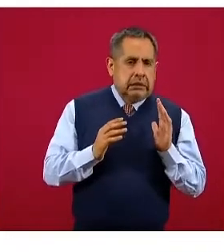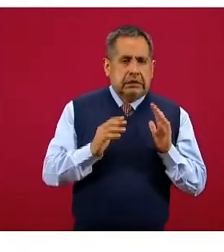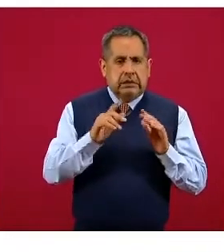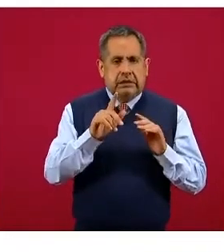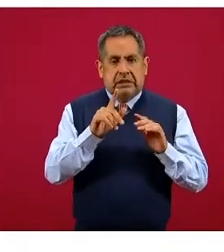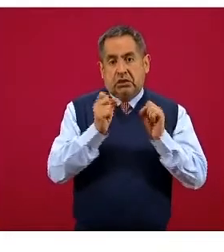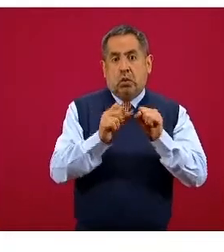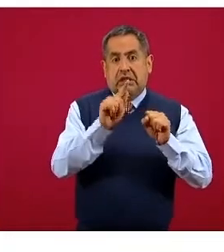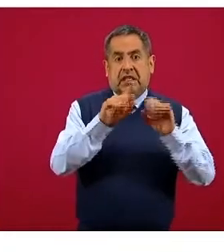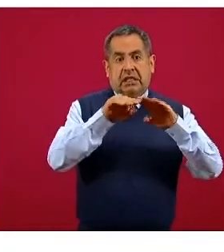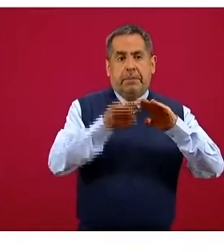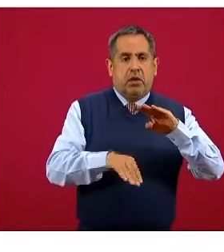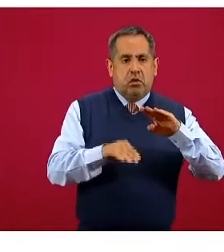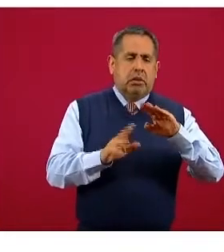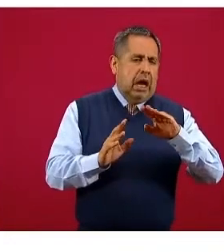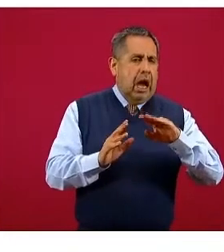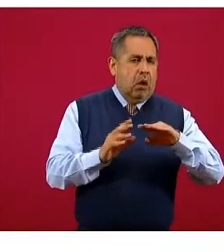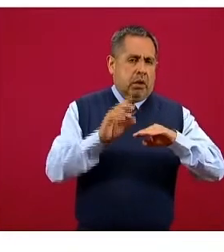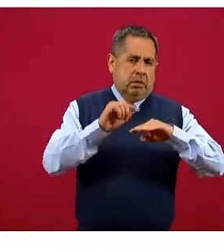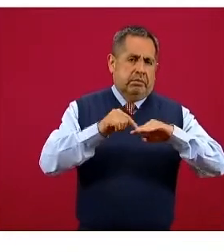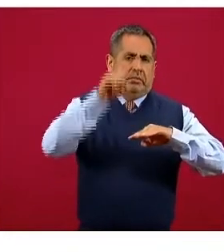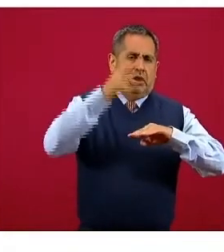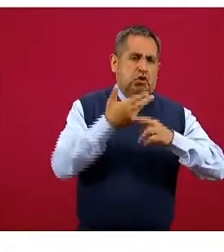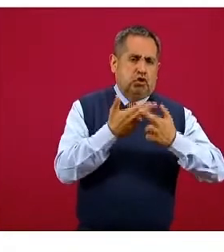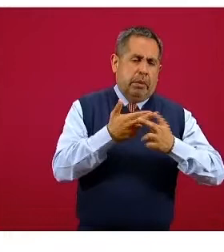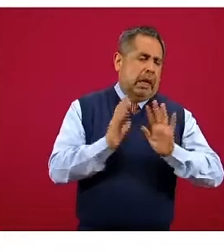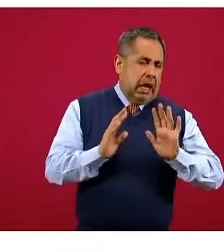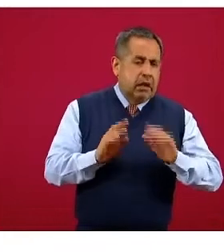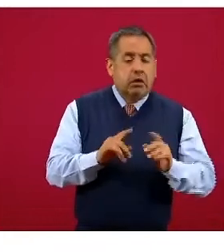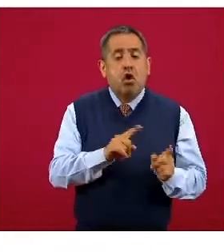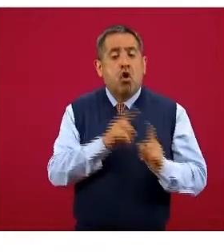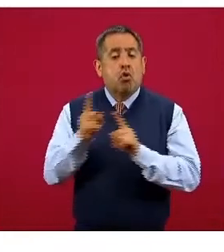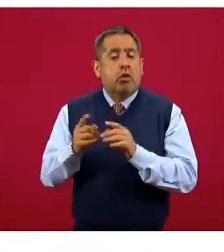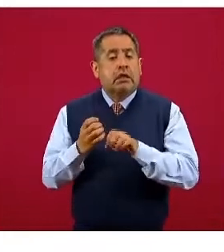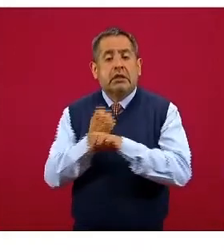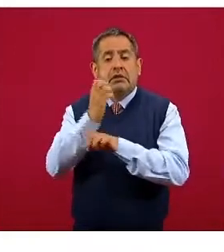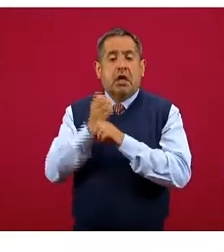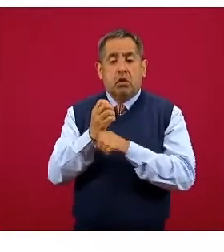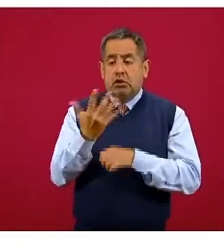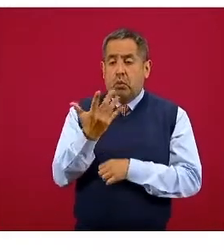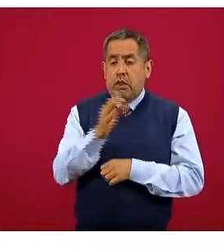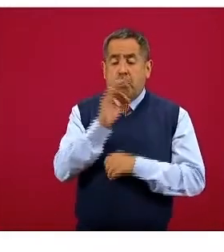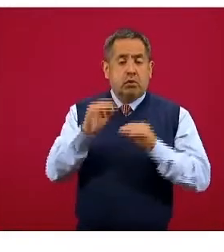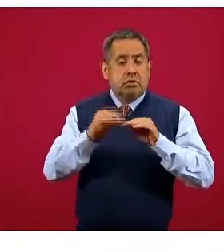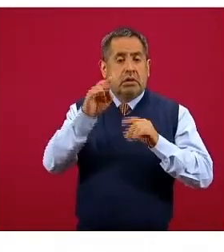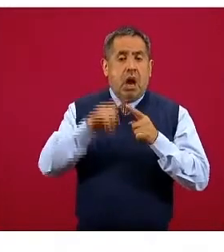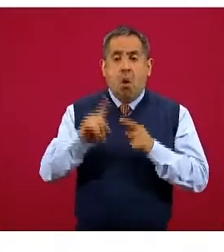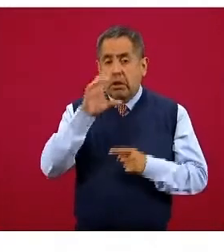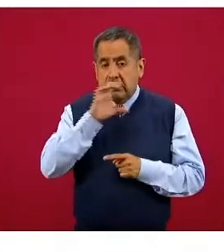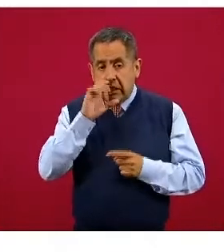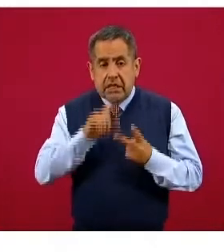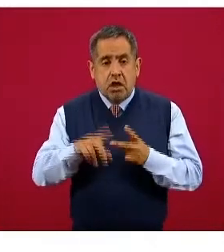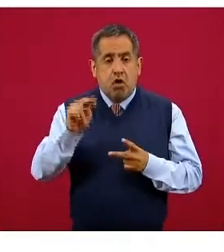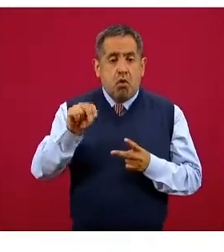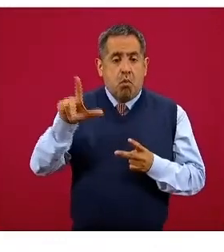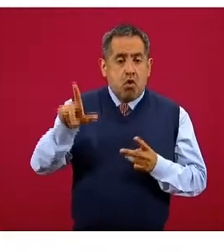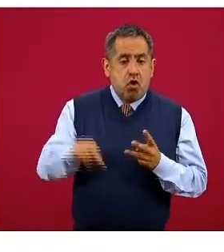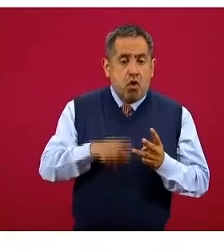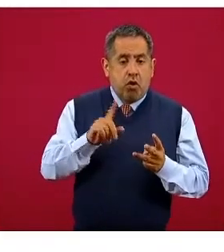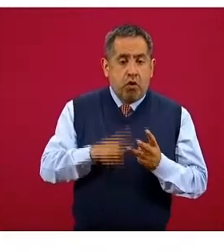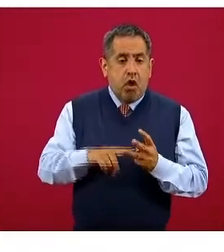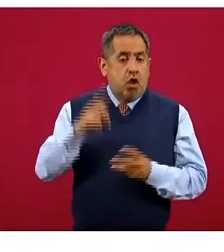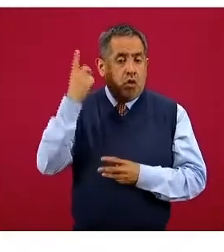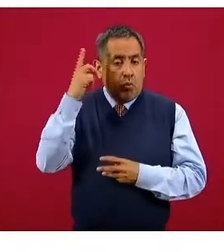de seguridad del 70%, y otras entidades que están arriba del 50% serían Aguascalientes, Nuevo León